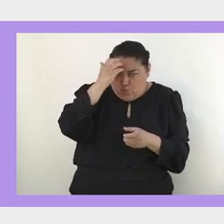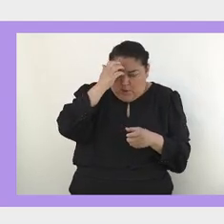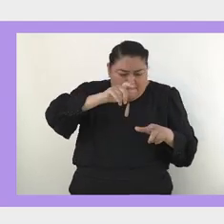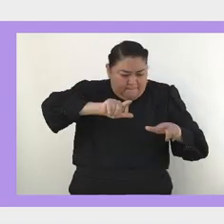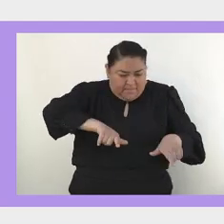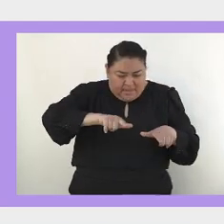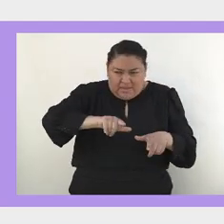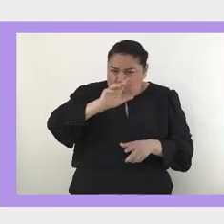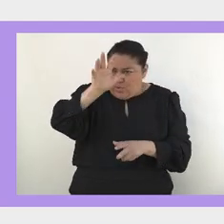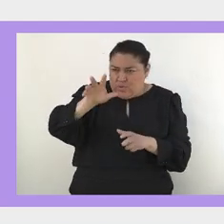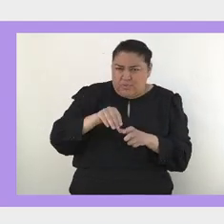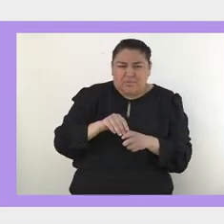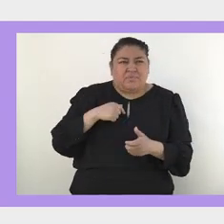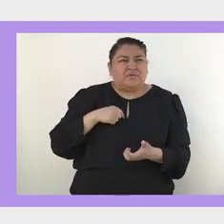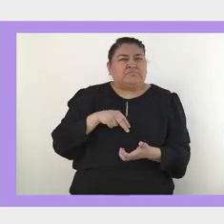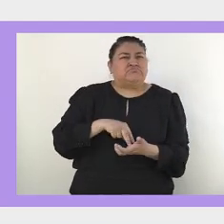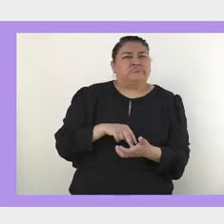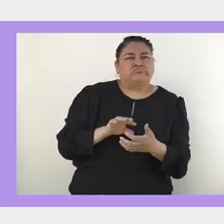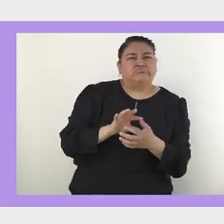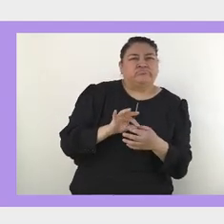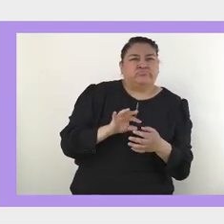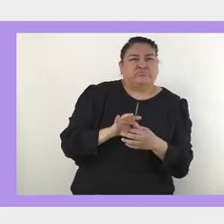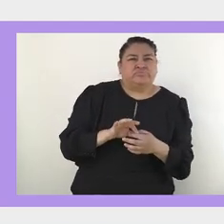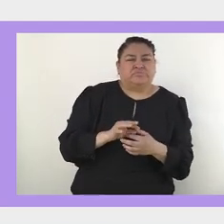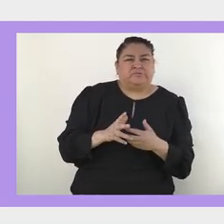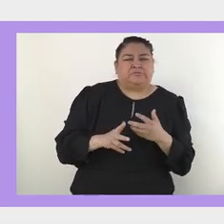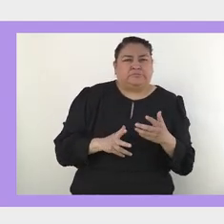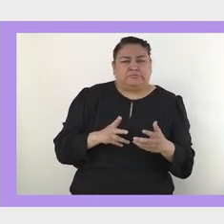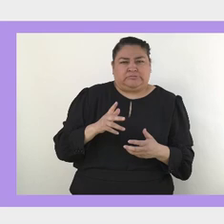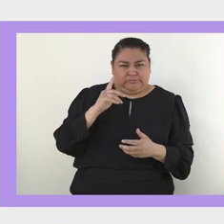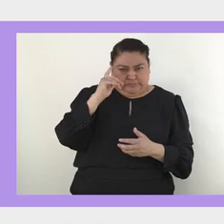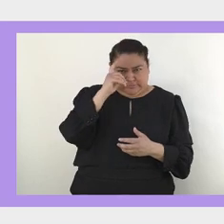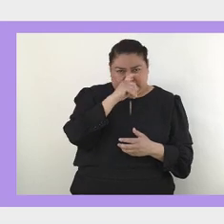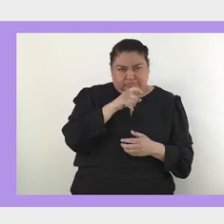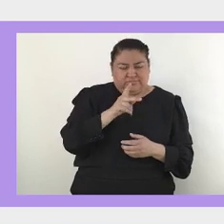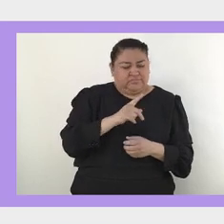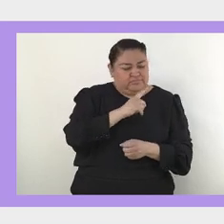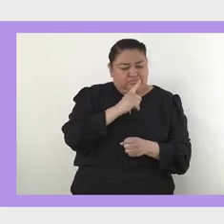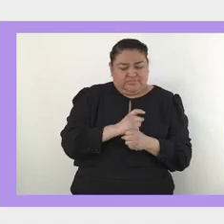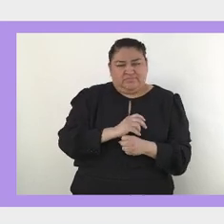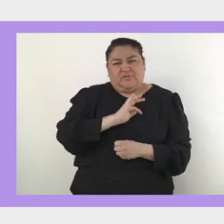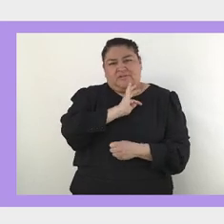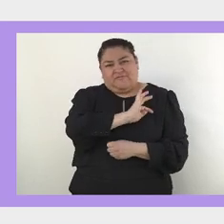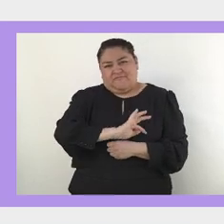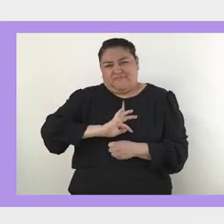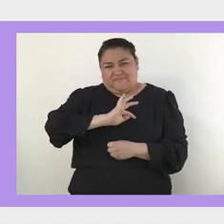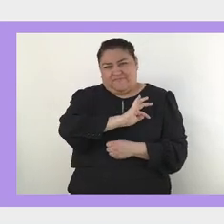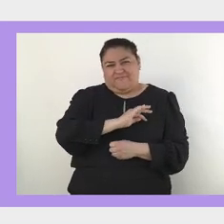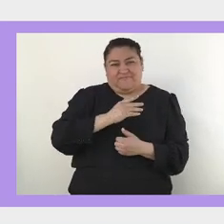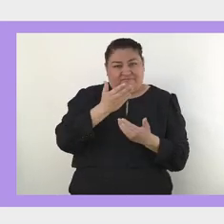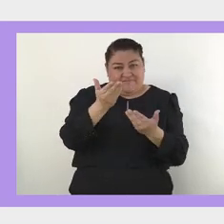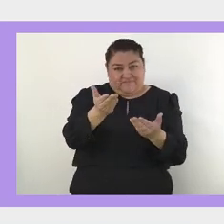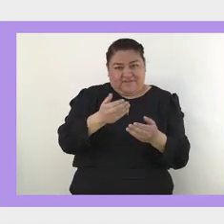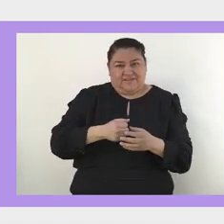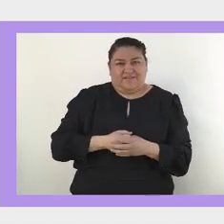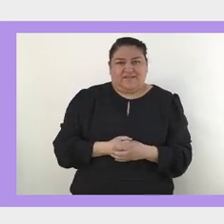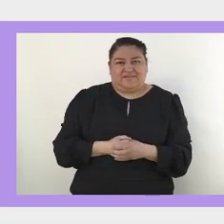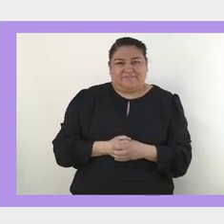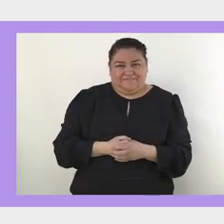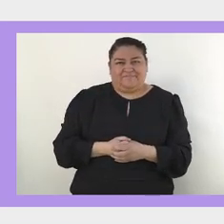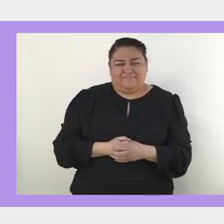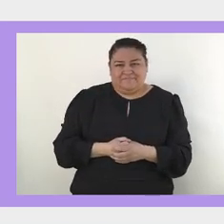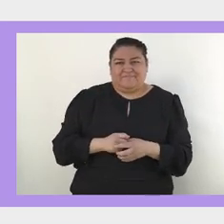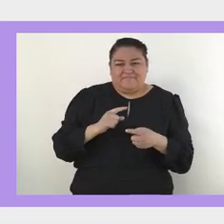o sea es difícil hablar de de esto pero te Quiero felicitar y también por ser ese parteaguas